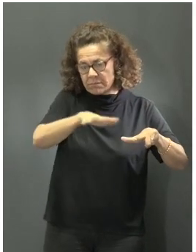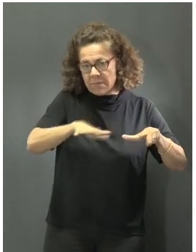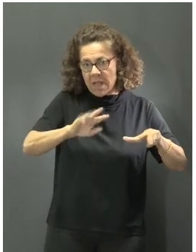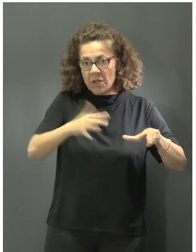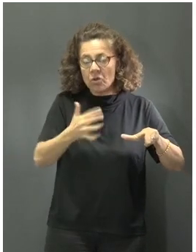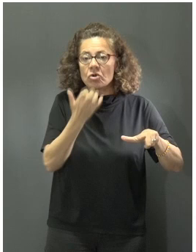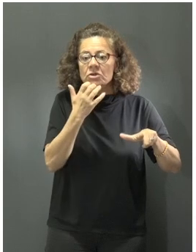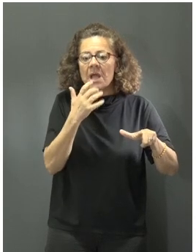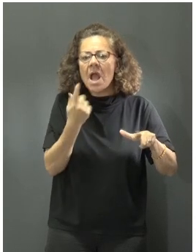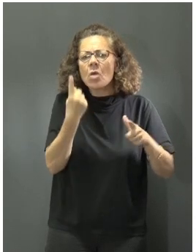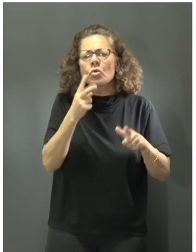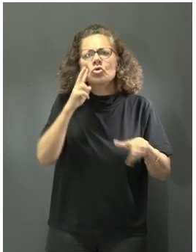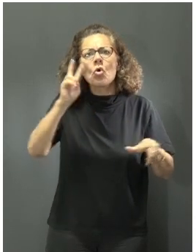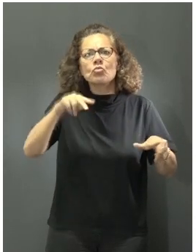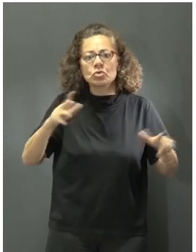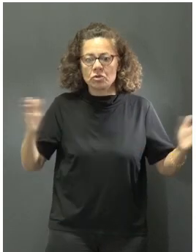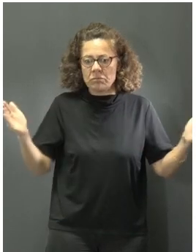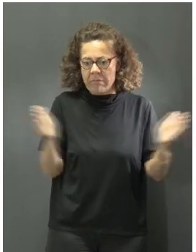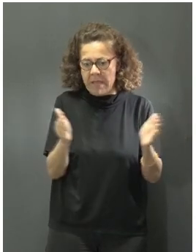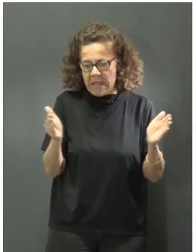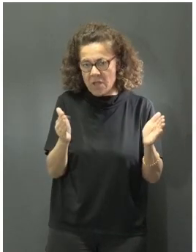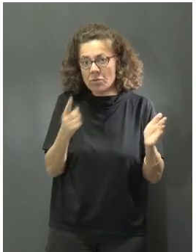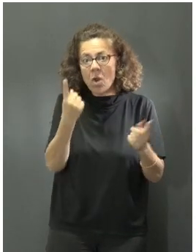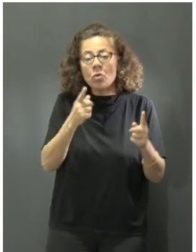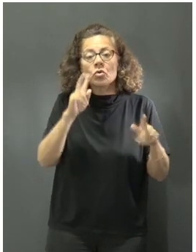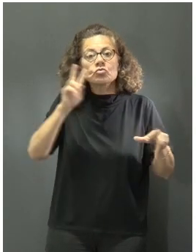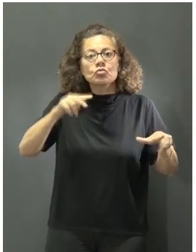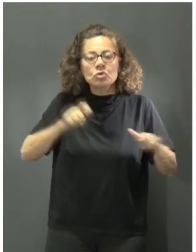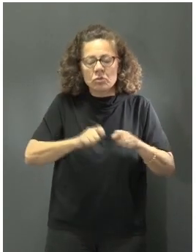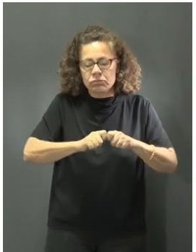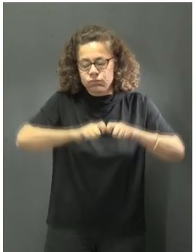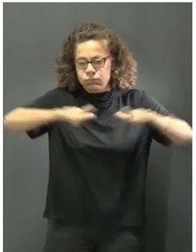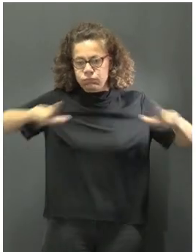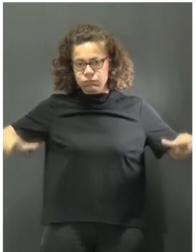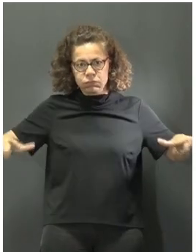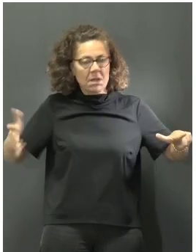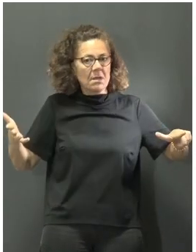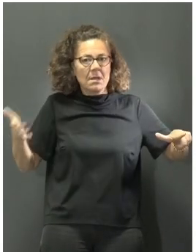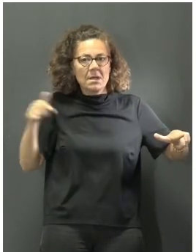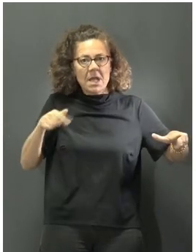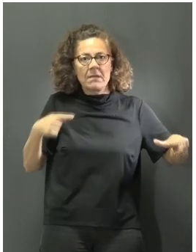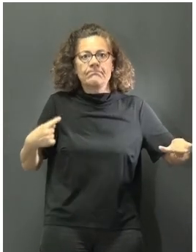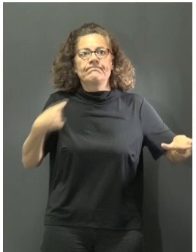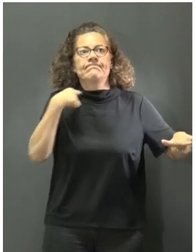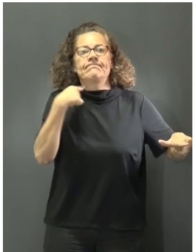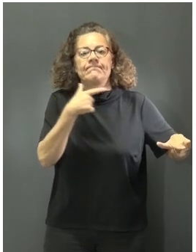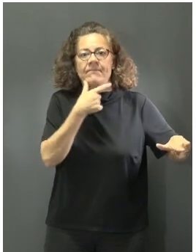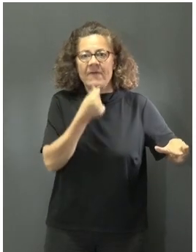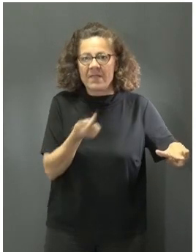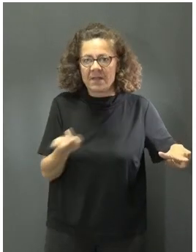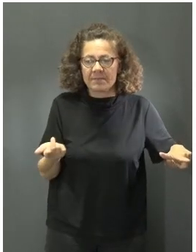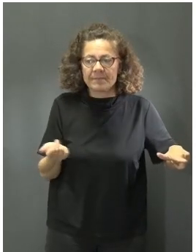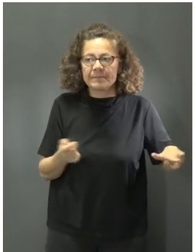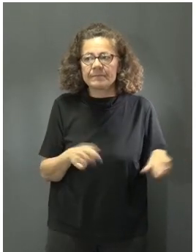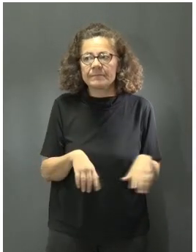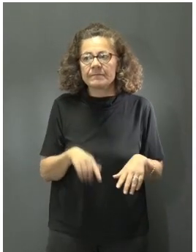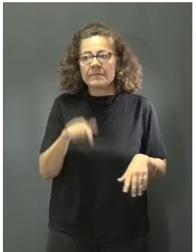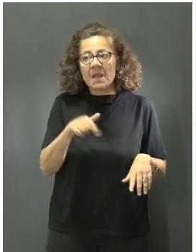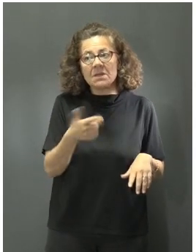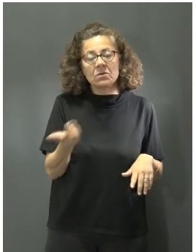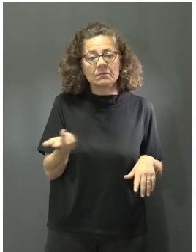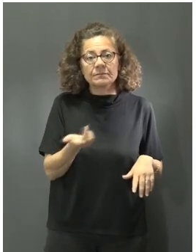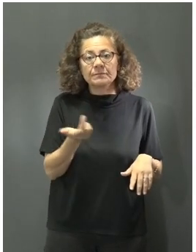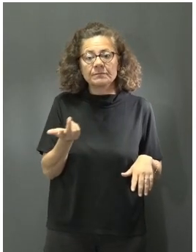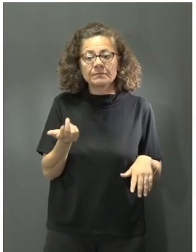museos muy chiquititos, pero hay otros que son enormes, que es mastodóntico y te pierdes totalmente, ¿no? Y eso, bueno,